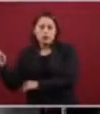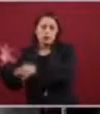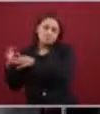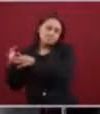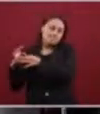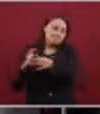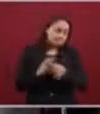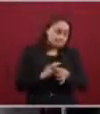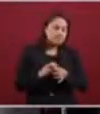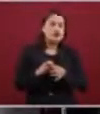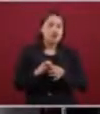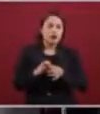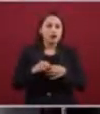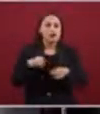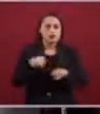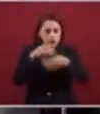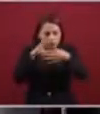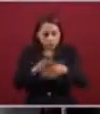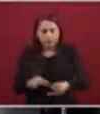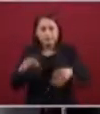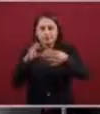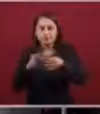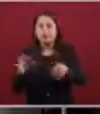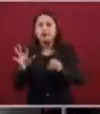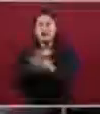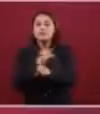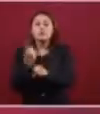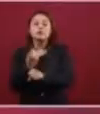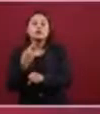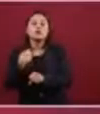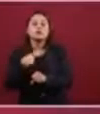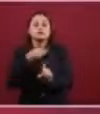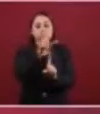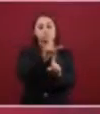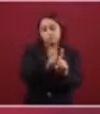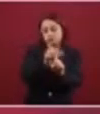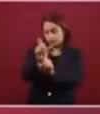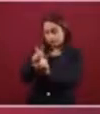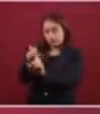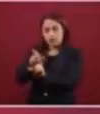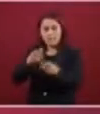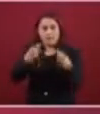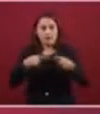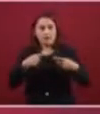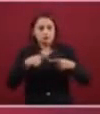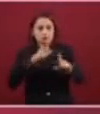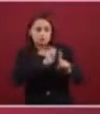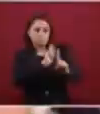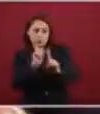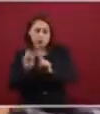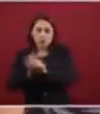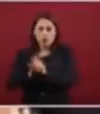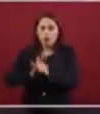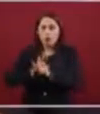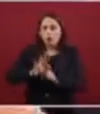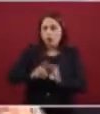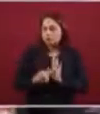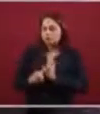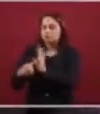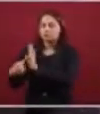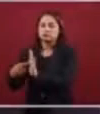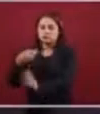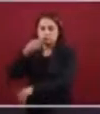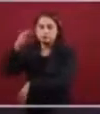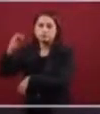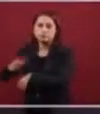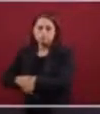tiene que justificar con los récords académicos profesionales de cada uno y con un nuevo